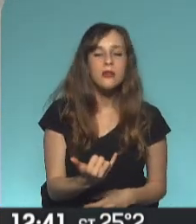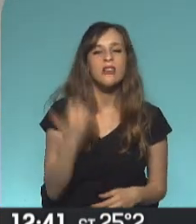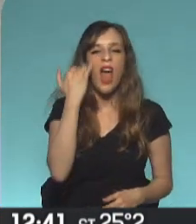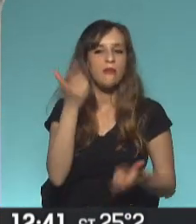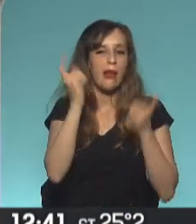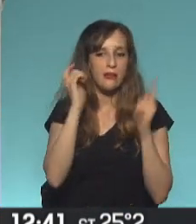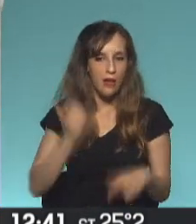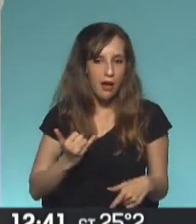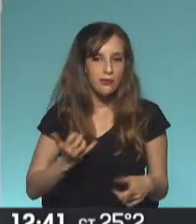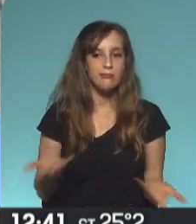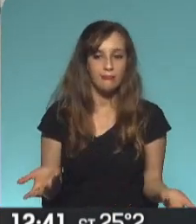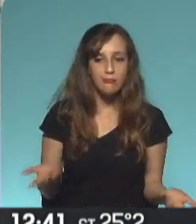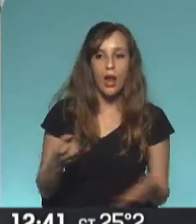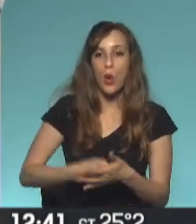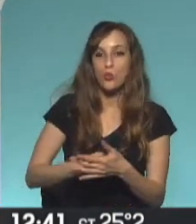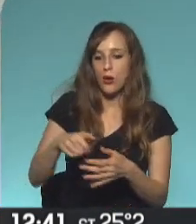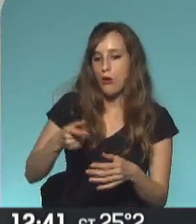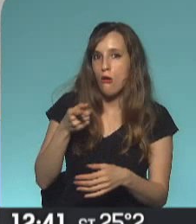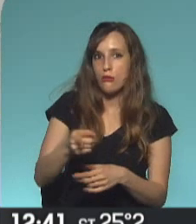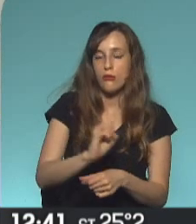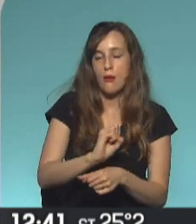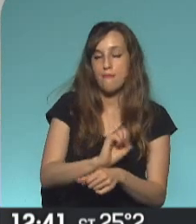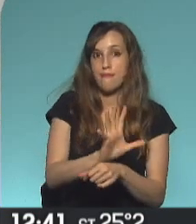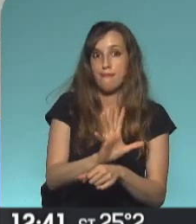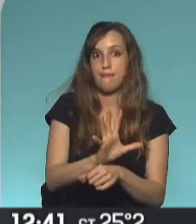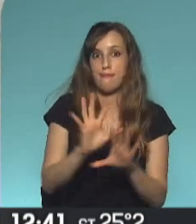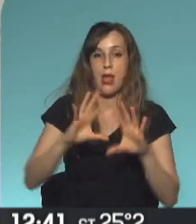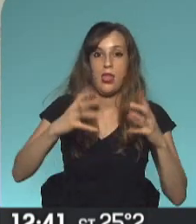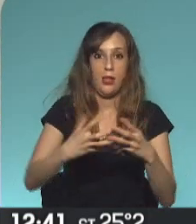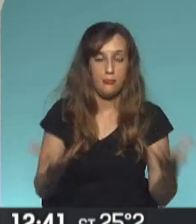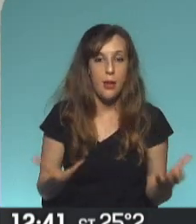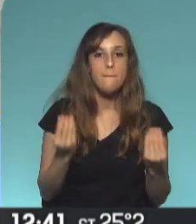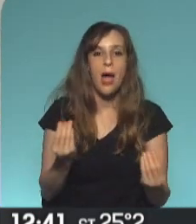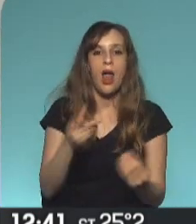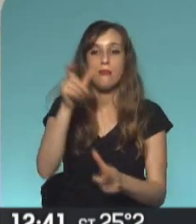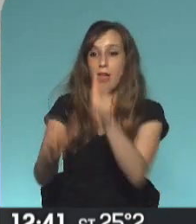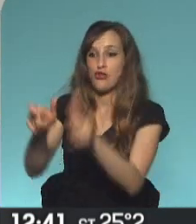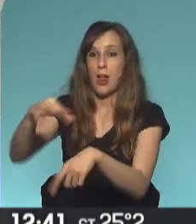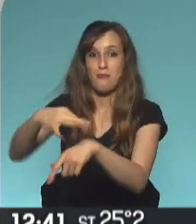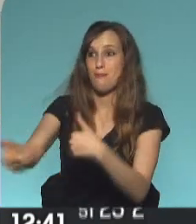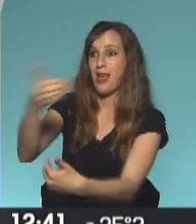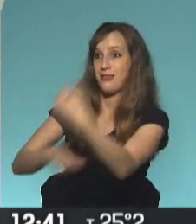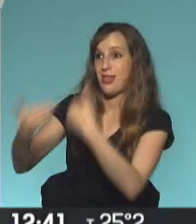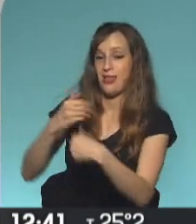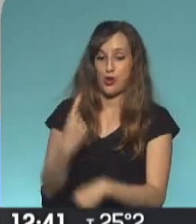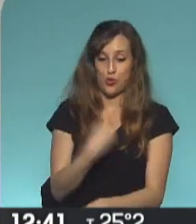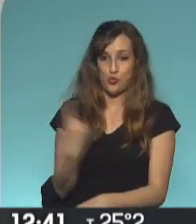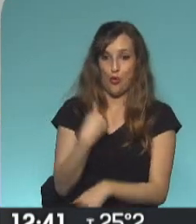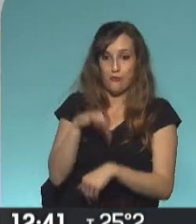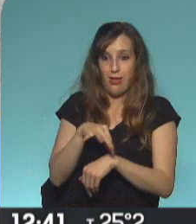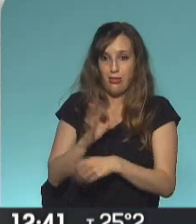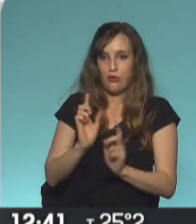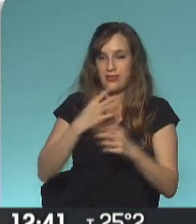afrontar esta pandemia que estamos todos viviendo, para que el paciente y nosotros estemos con las normas de bioseguridad que